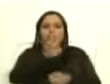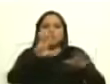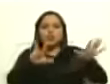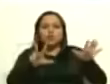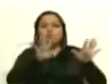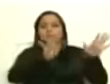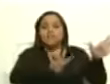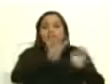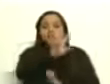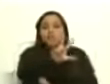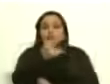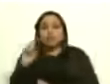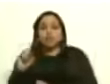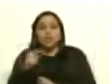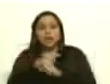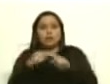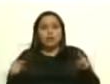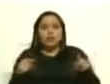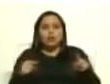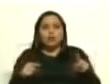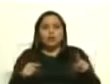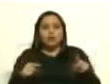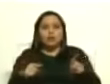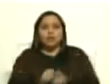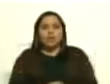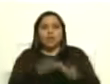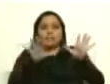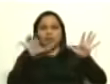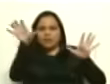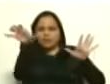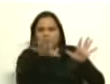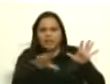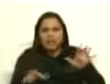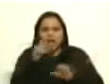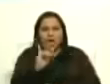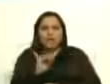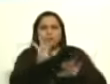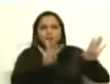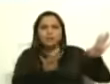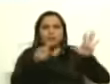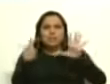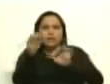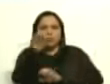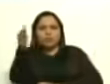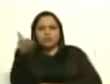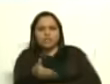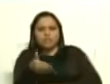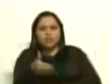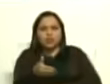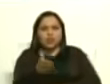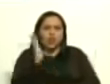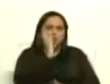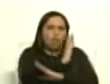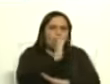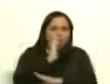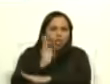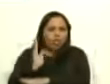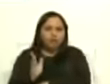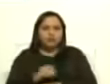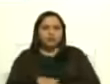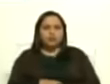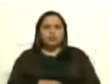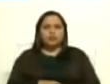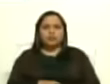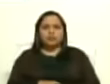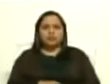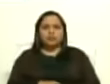pero en 10 países están concentrados el 96% de estas medidas coercitivas unilaterales. Eso